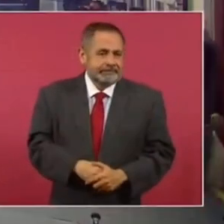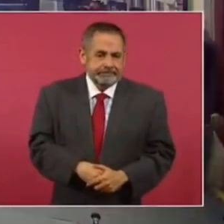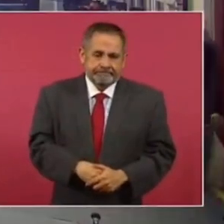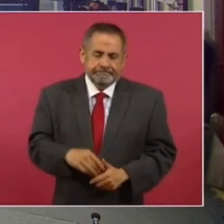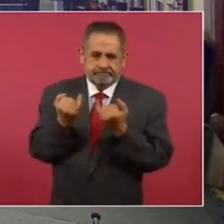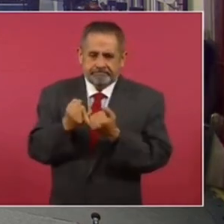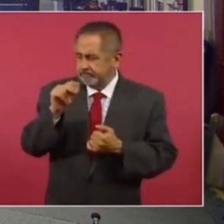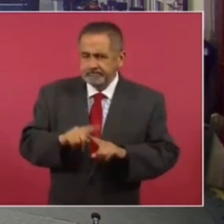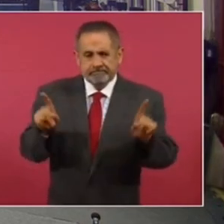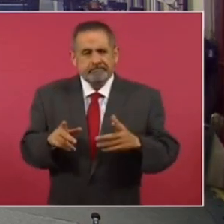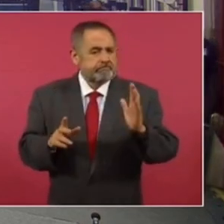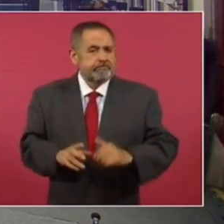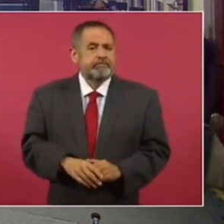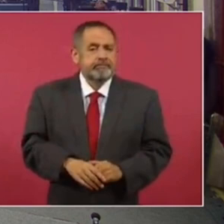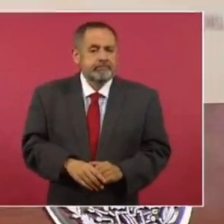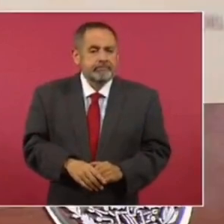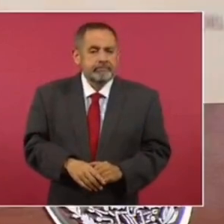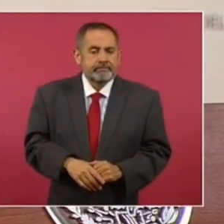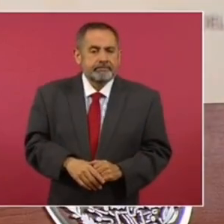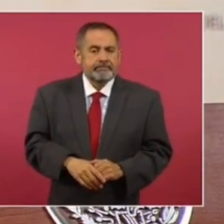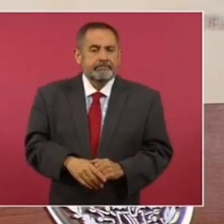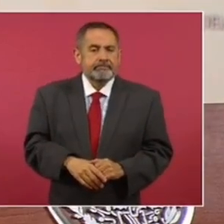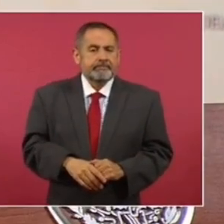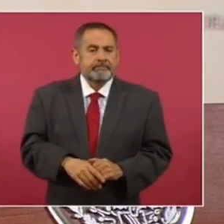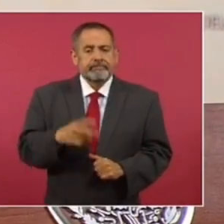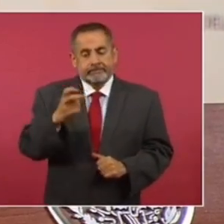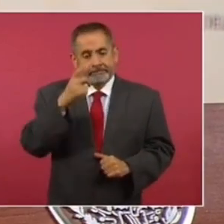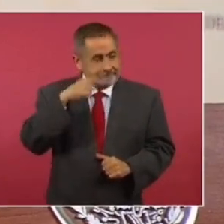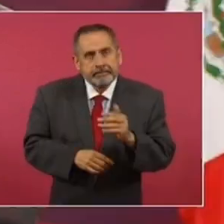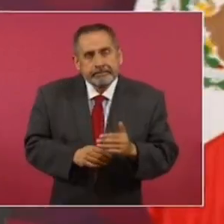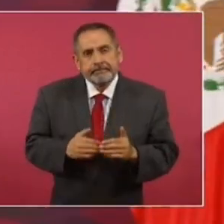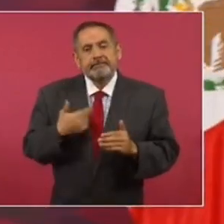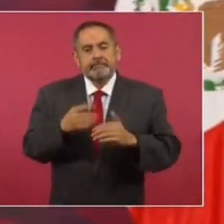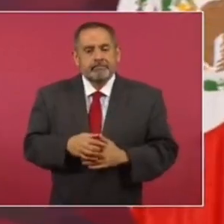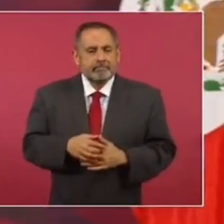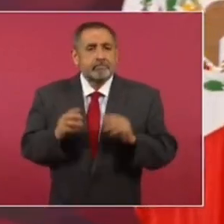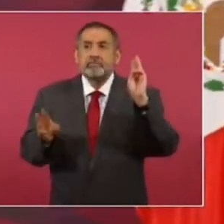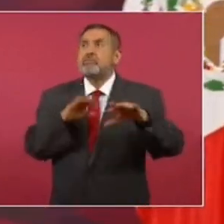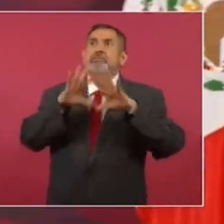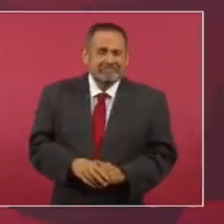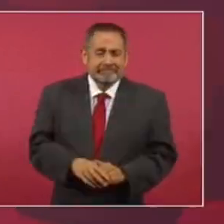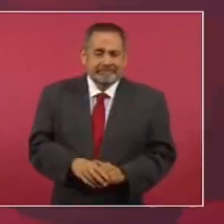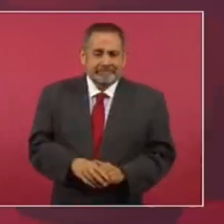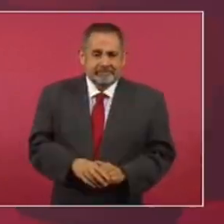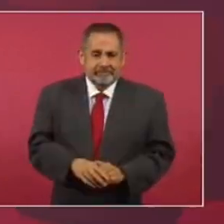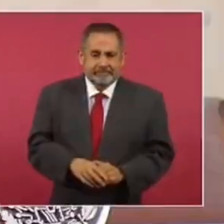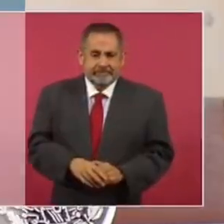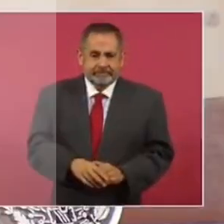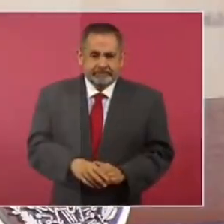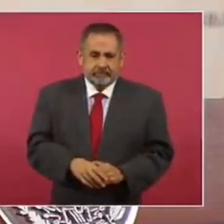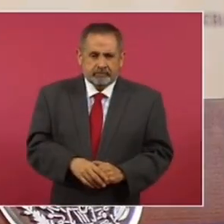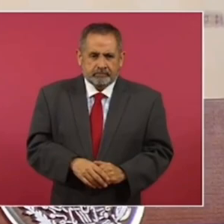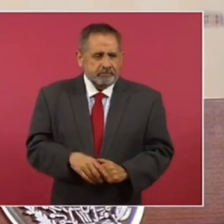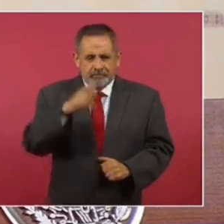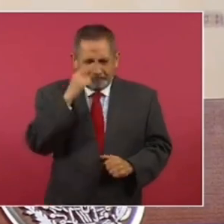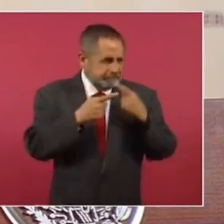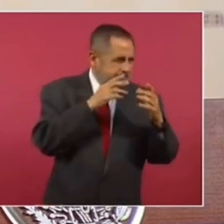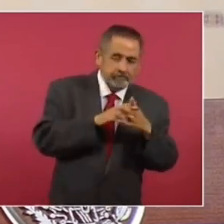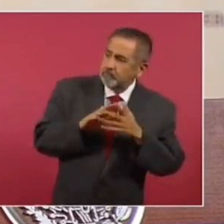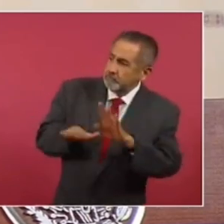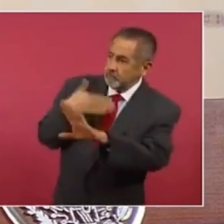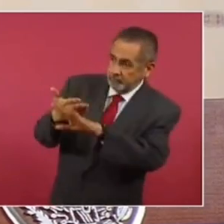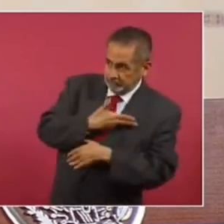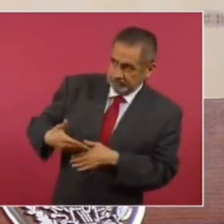Pues no somos iguales. Pero ese es el manejo de los medios. Así está todo el mundo. Ya los golpes de Estado a los